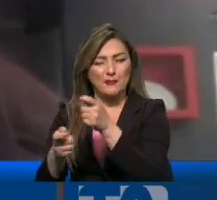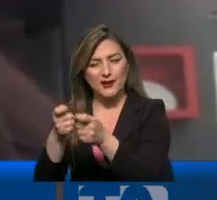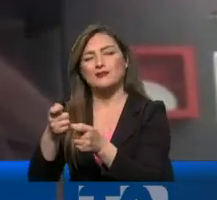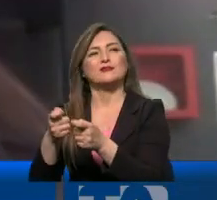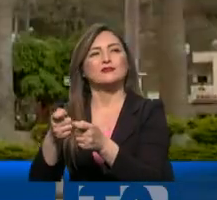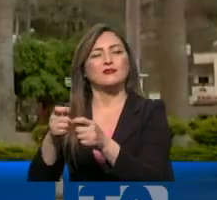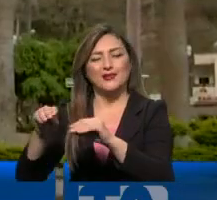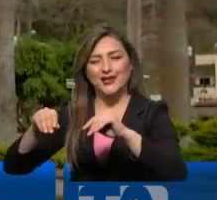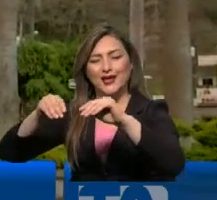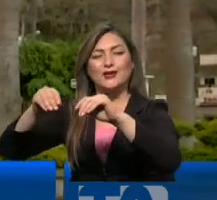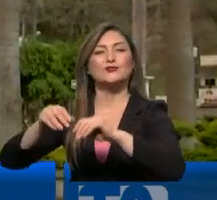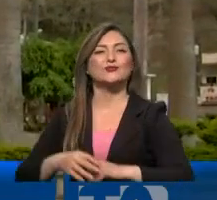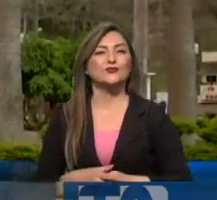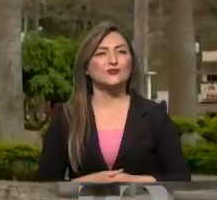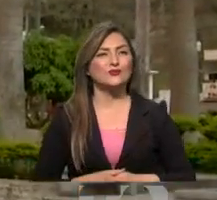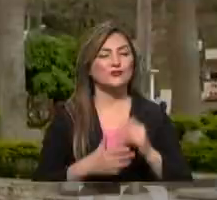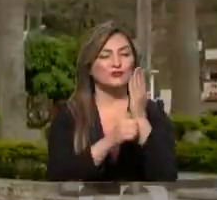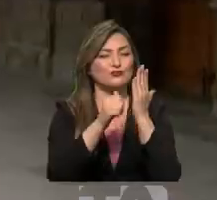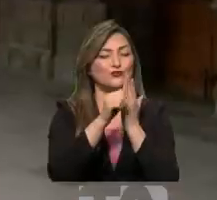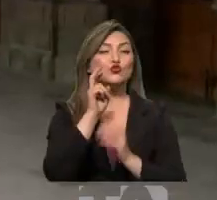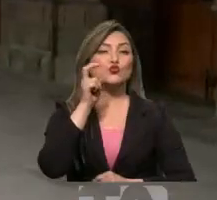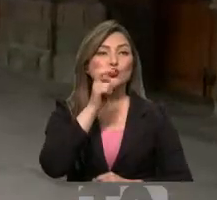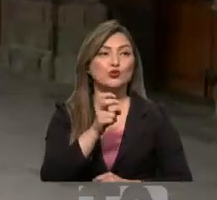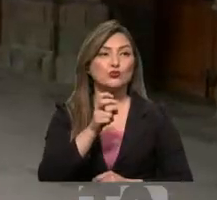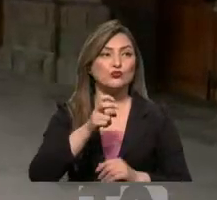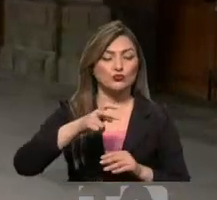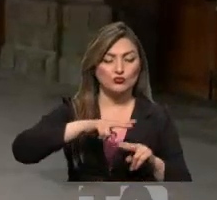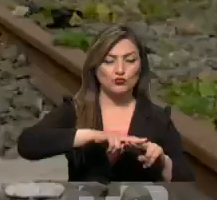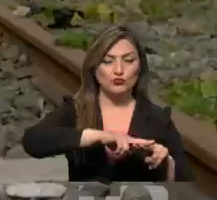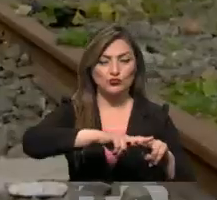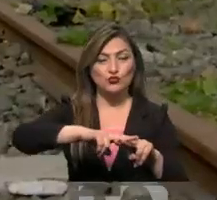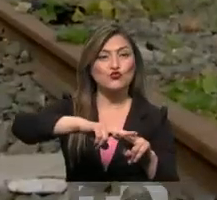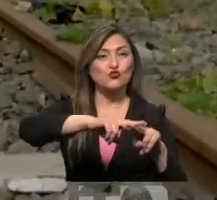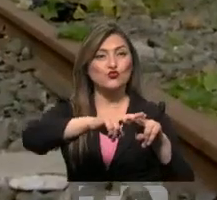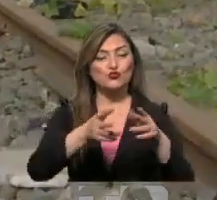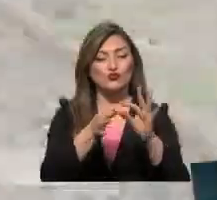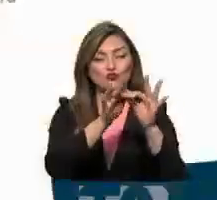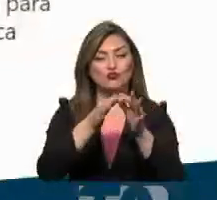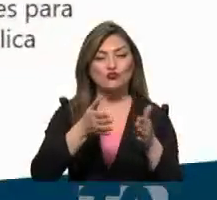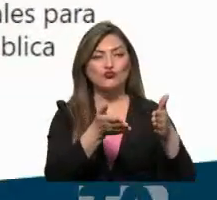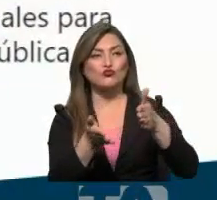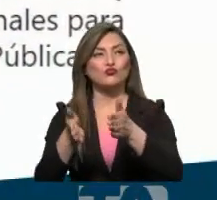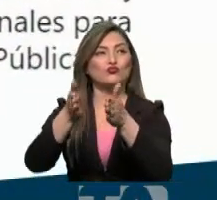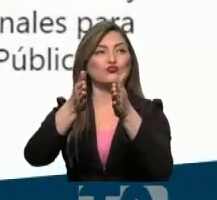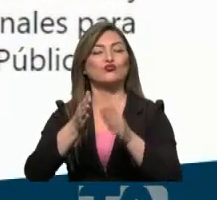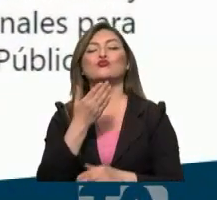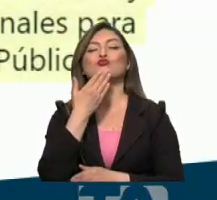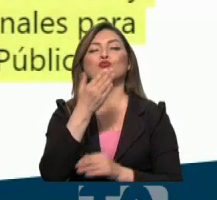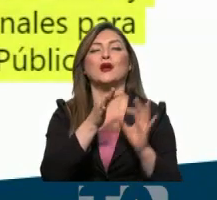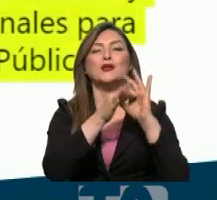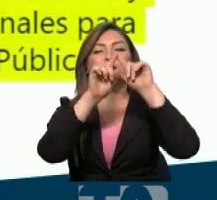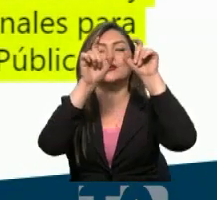están terrenos. El ministro Olsen informó además la vía por la cual se podría realizar la rehabilitación. Sería mediante una